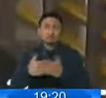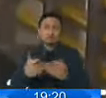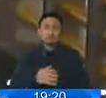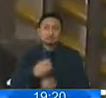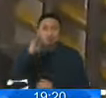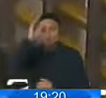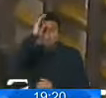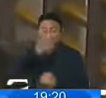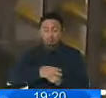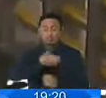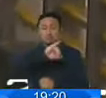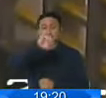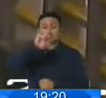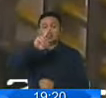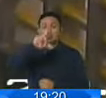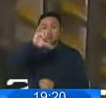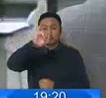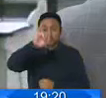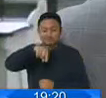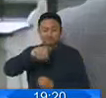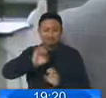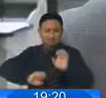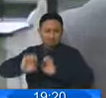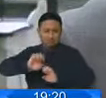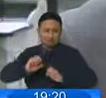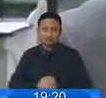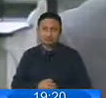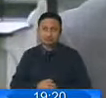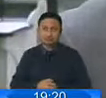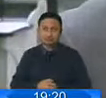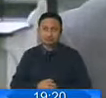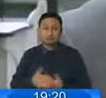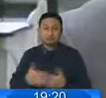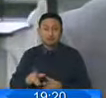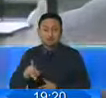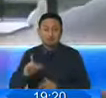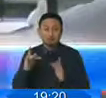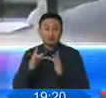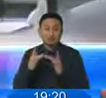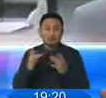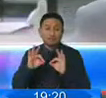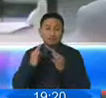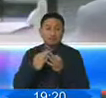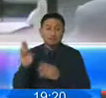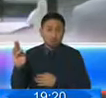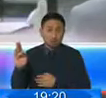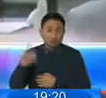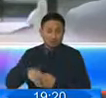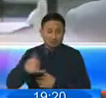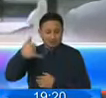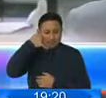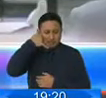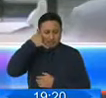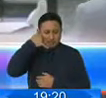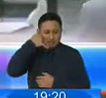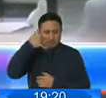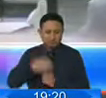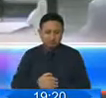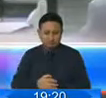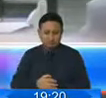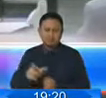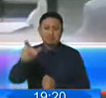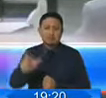el Hospital Julio Endara para una evaluación. Logramos tener un número de teléfono de contacto de la esposa. Él es un